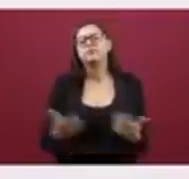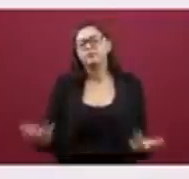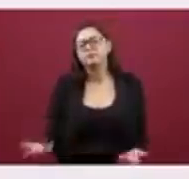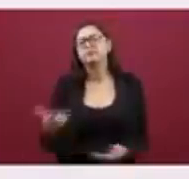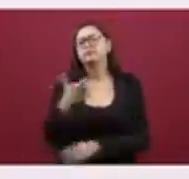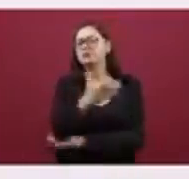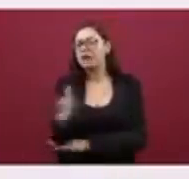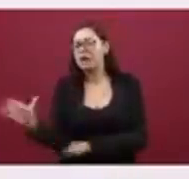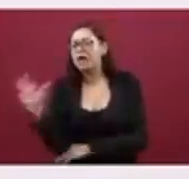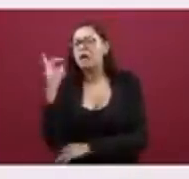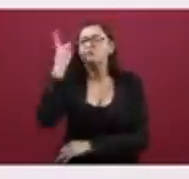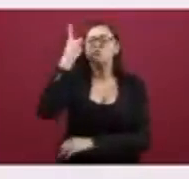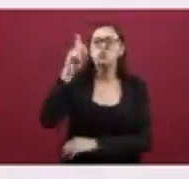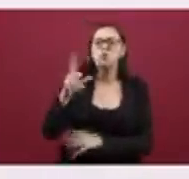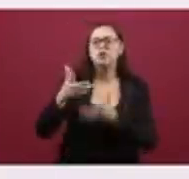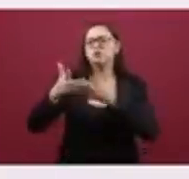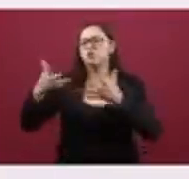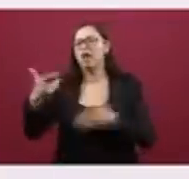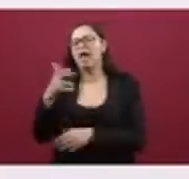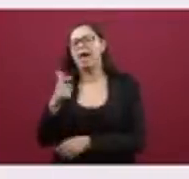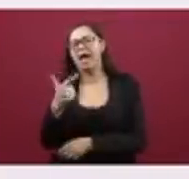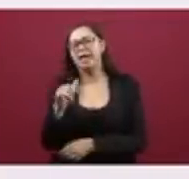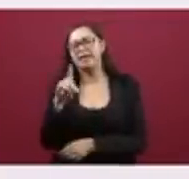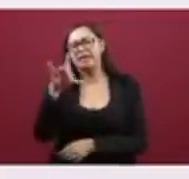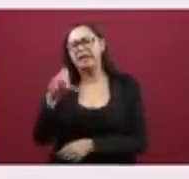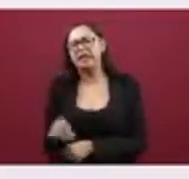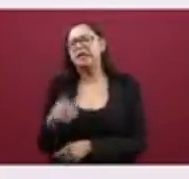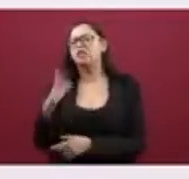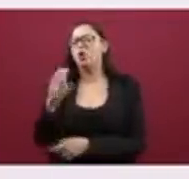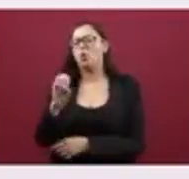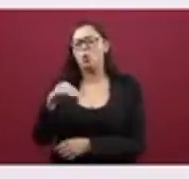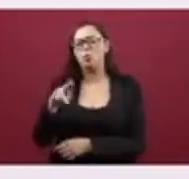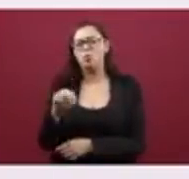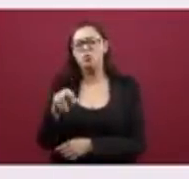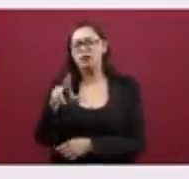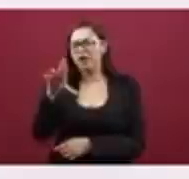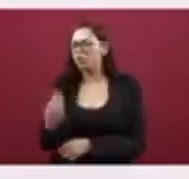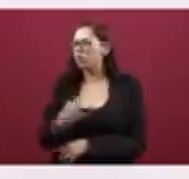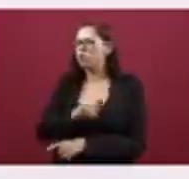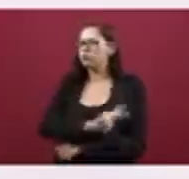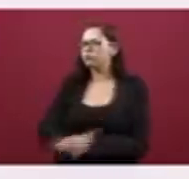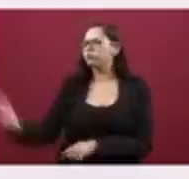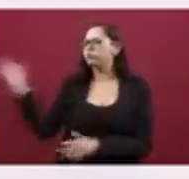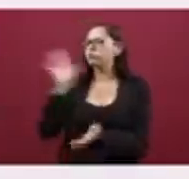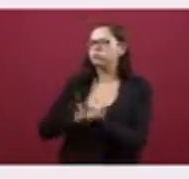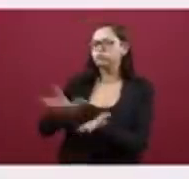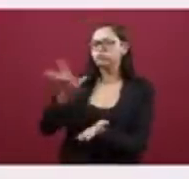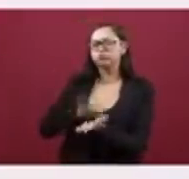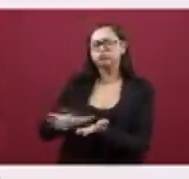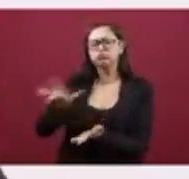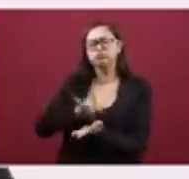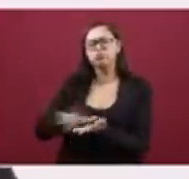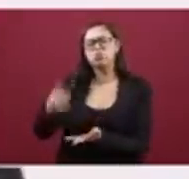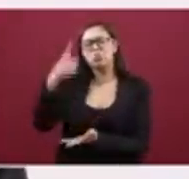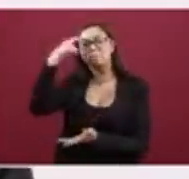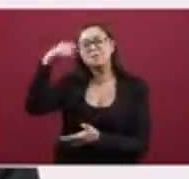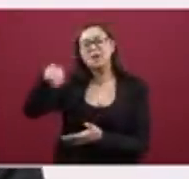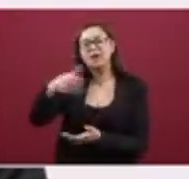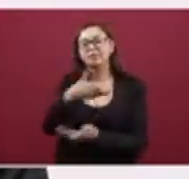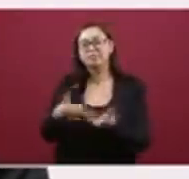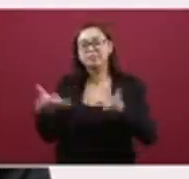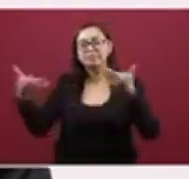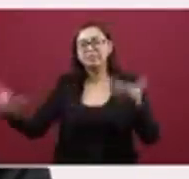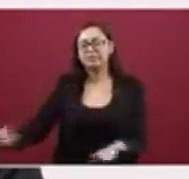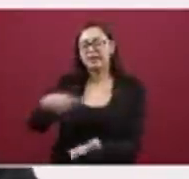propietarios han recibido apoyos económicos para sembrar y pronto se sumarán